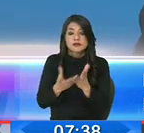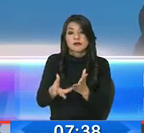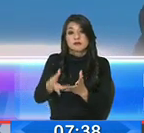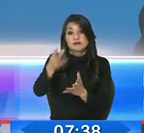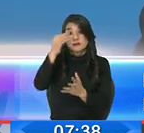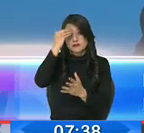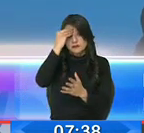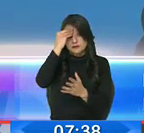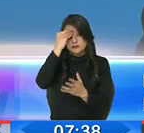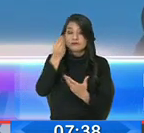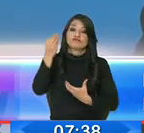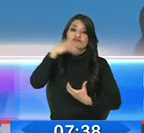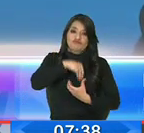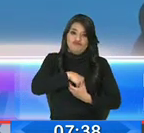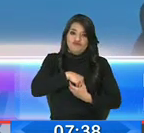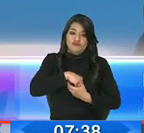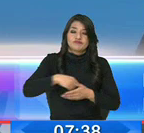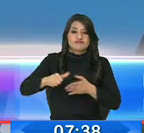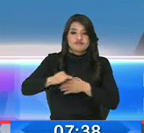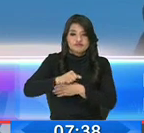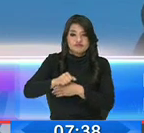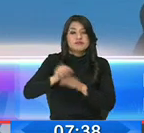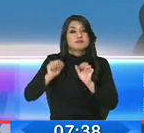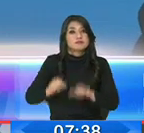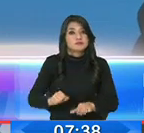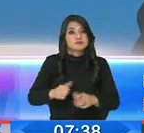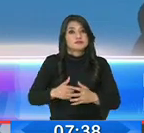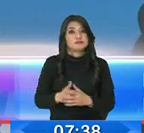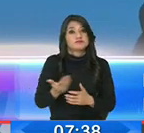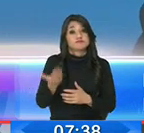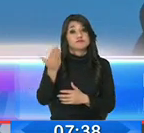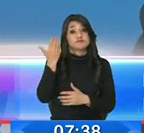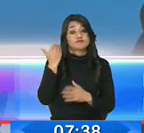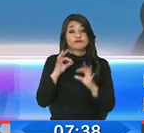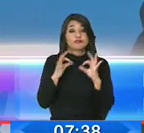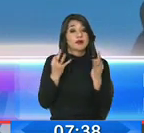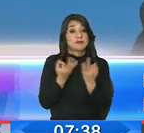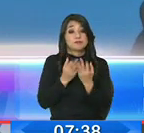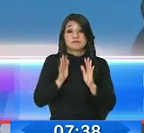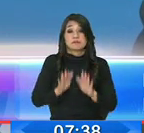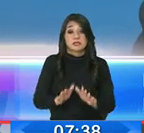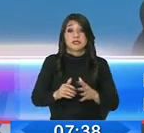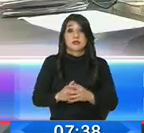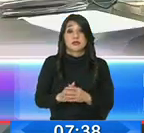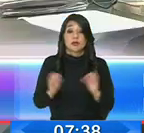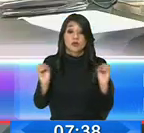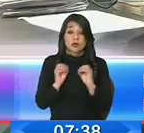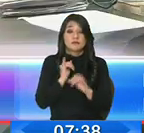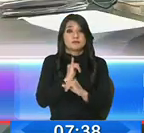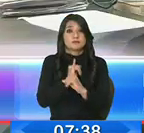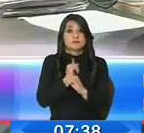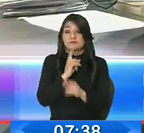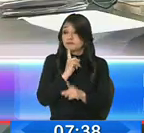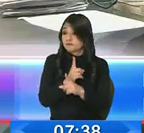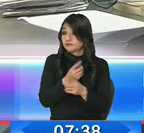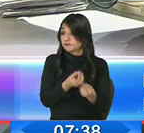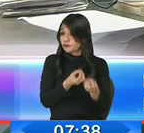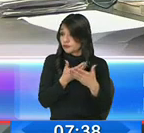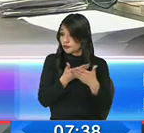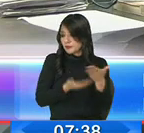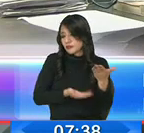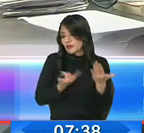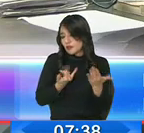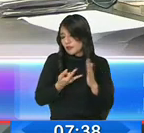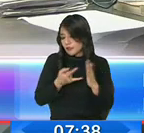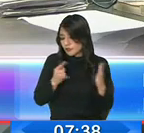personal. Eso lo hacía antiguamente la familia y lo hacían instituciones sin tener las herramientas de hoy, como la